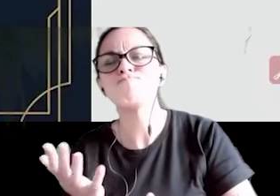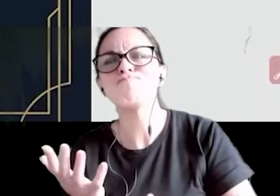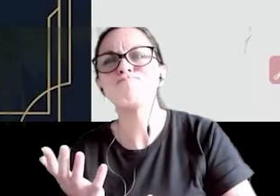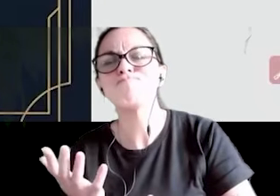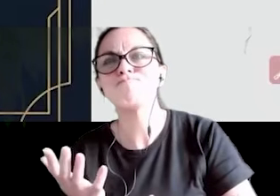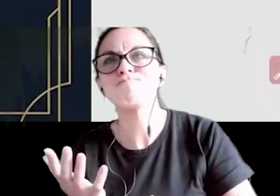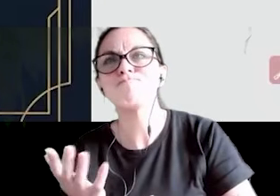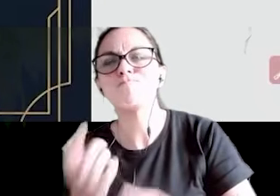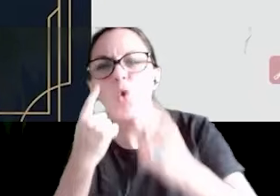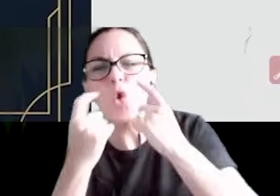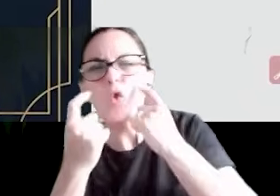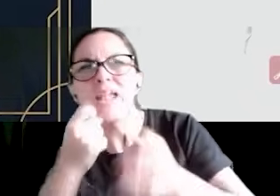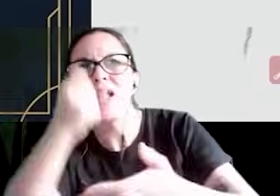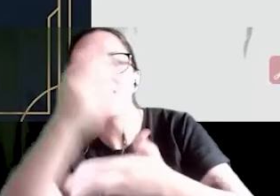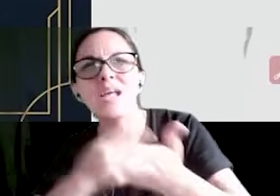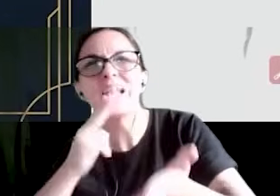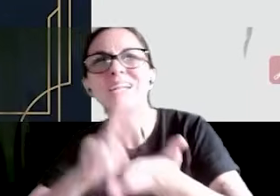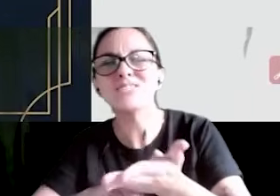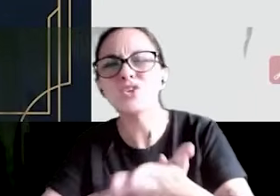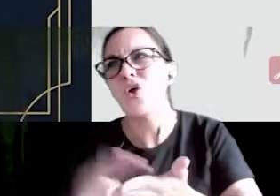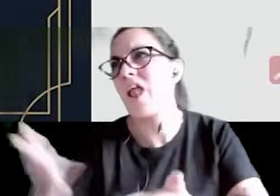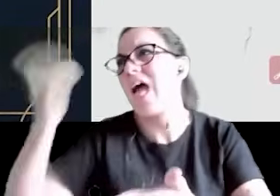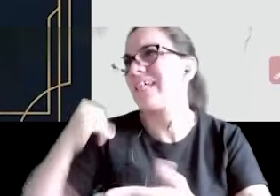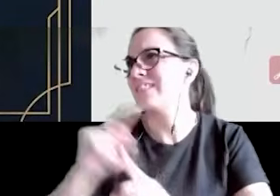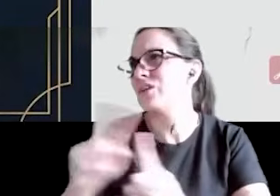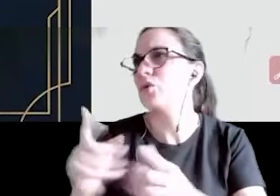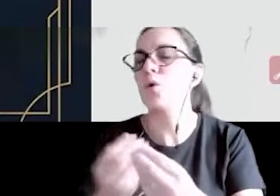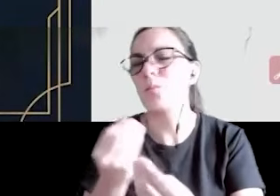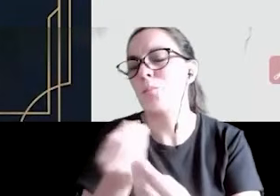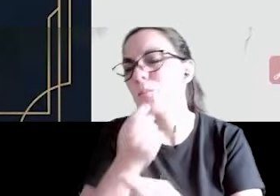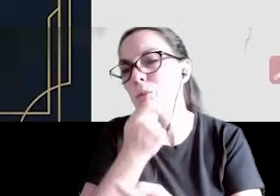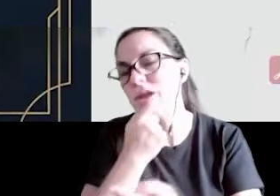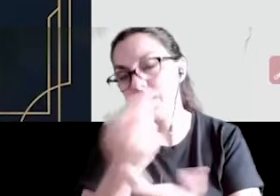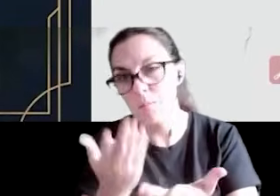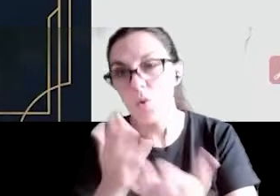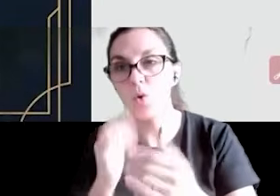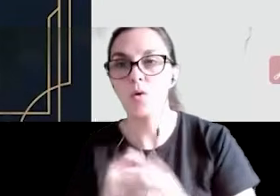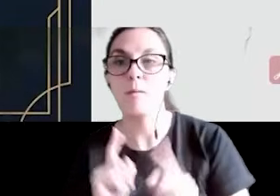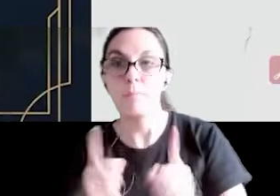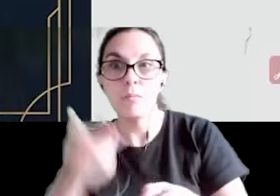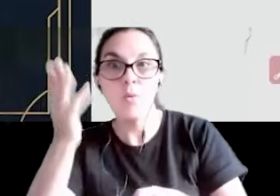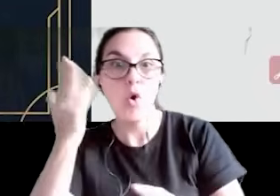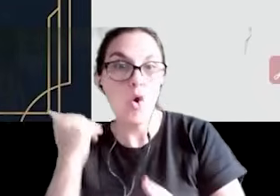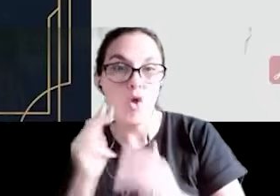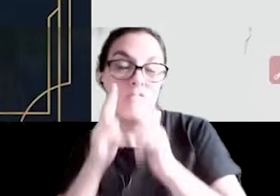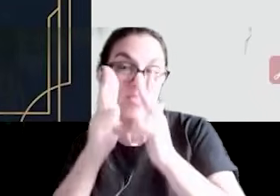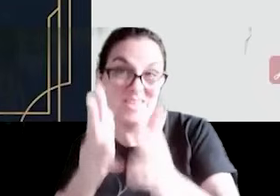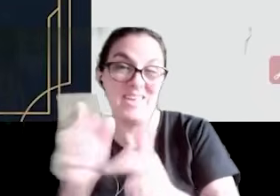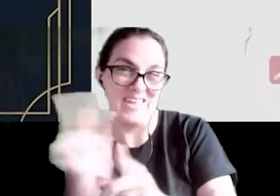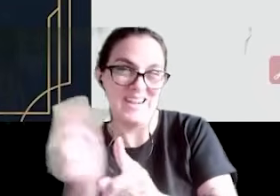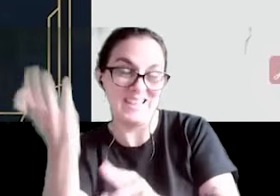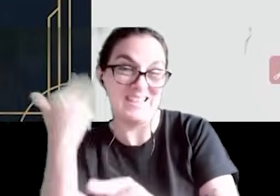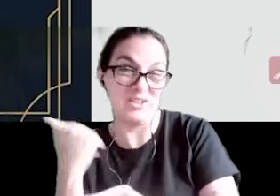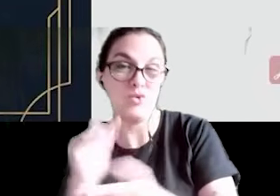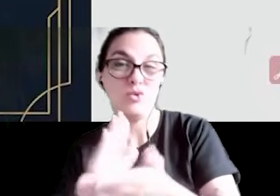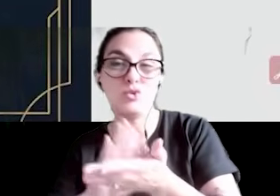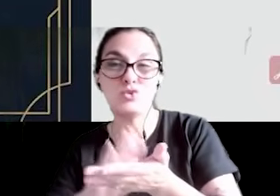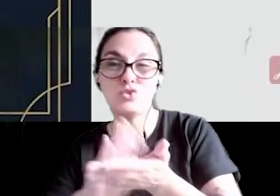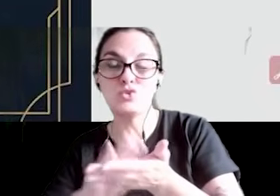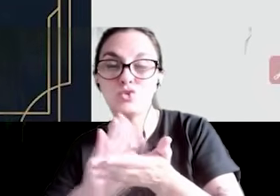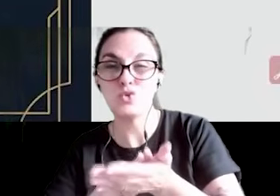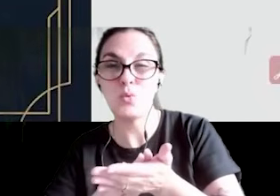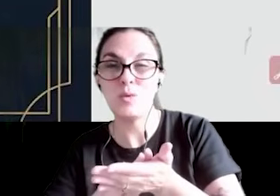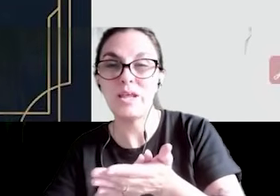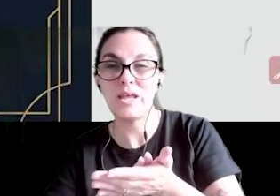verificar esas declaraciones juradas anteriores, entre ellas pone justamente lo que nosotros mencionamos hace un ratito, que tiene que ver con lo que se denomina